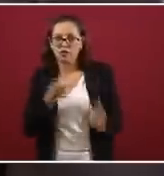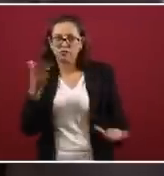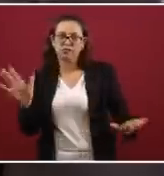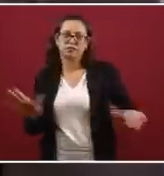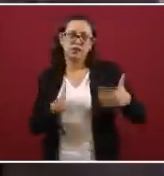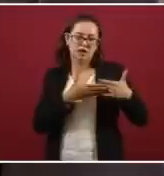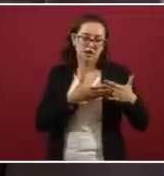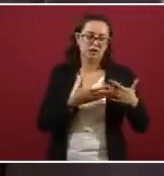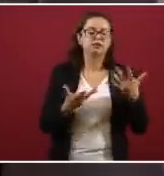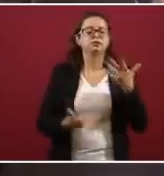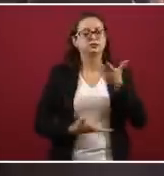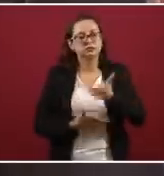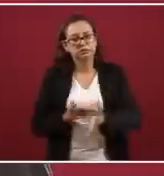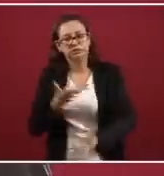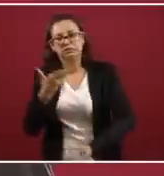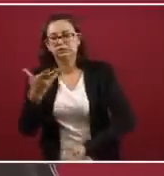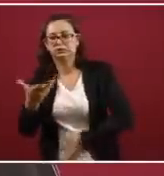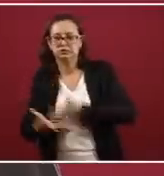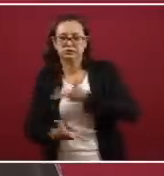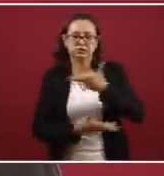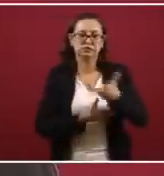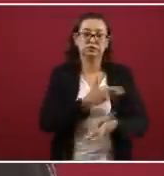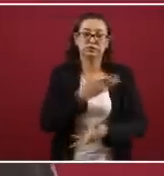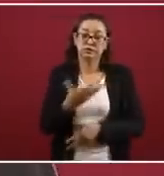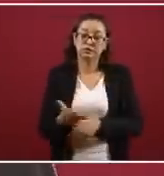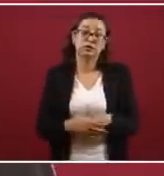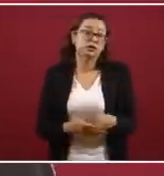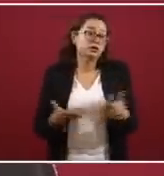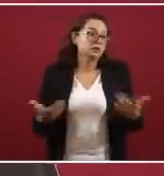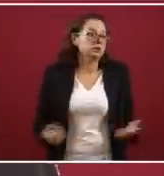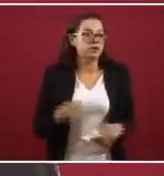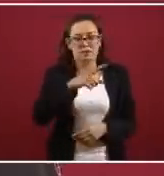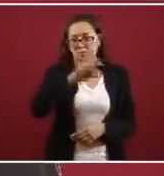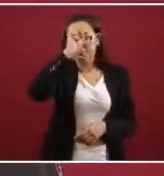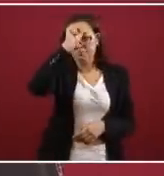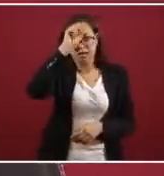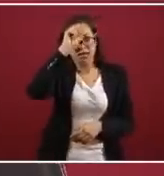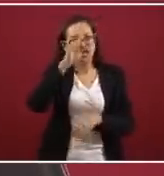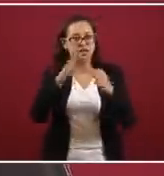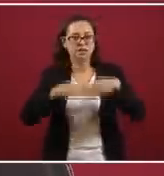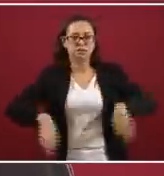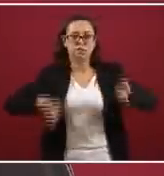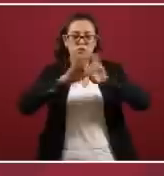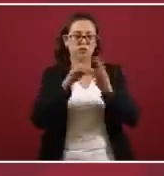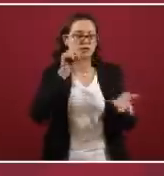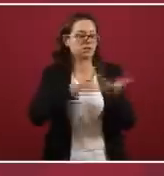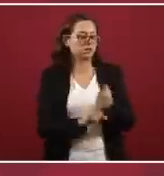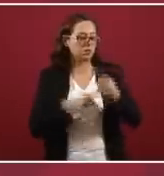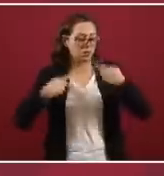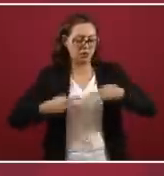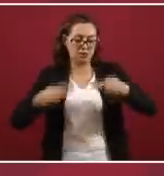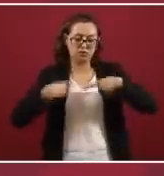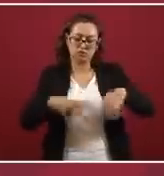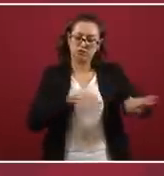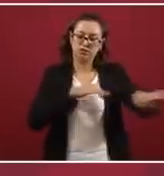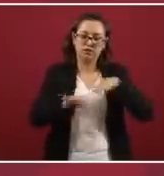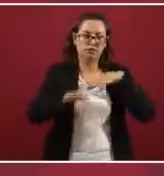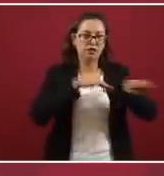porque sí es una inversión importante, son trabajadores, no nos conviene que se